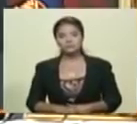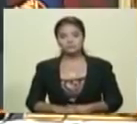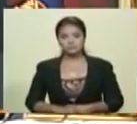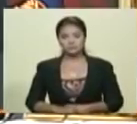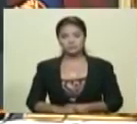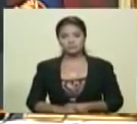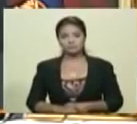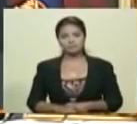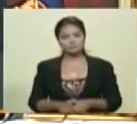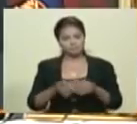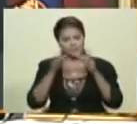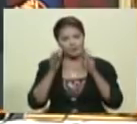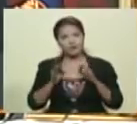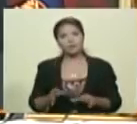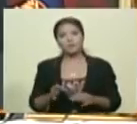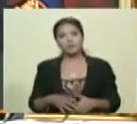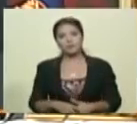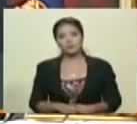Estoy seguro,